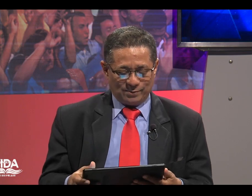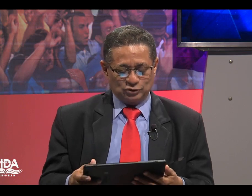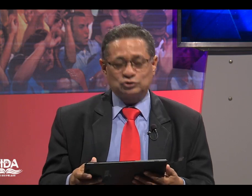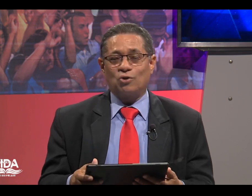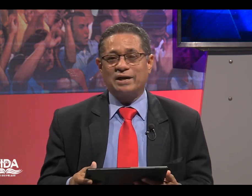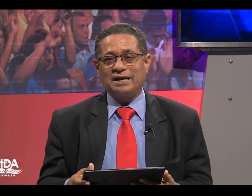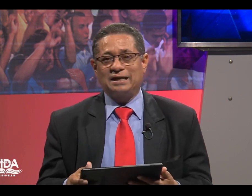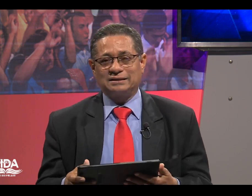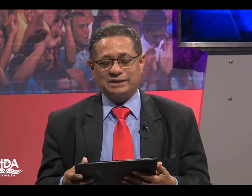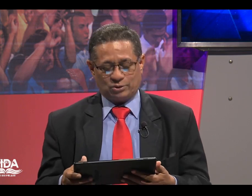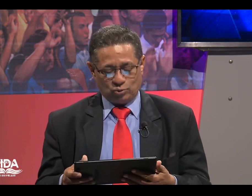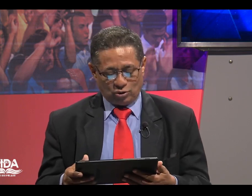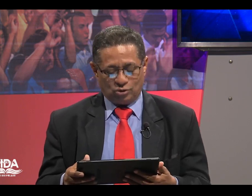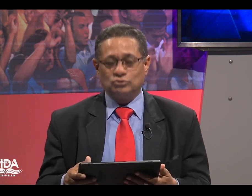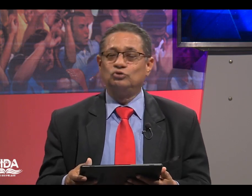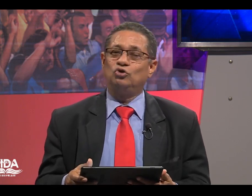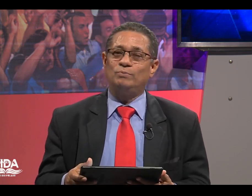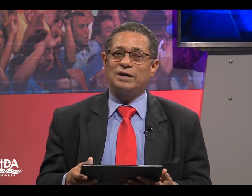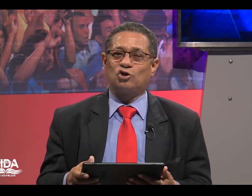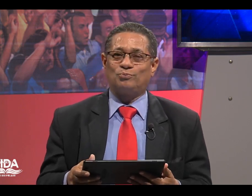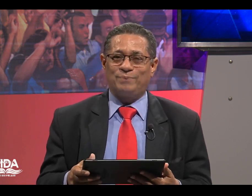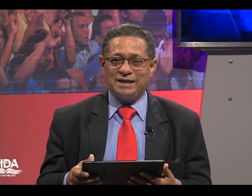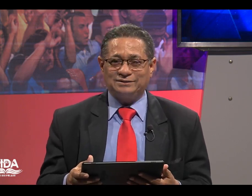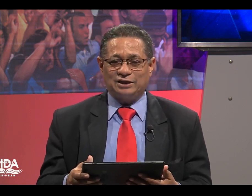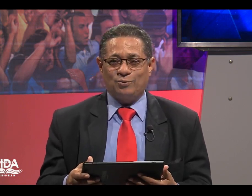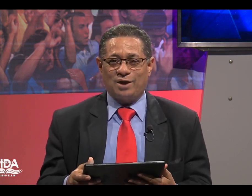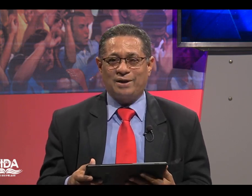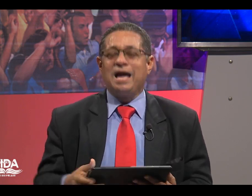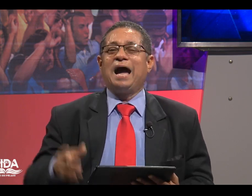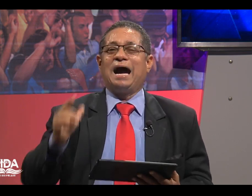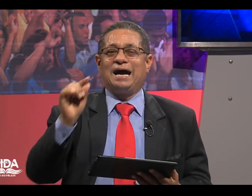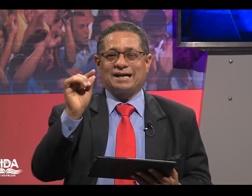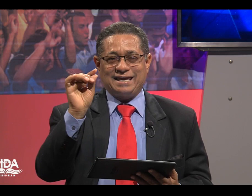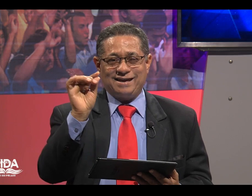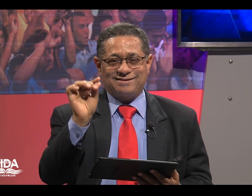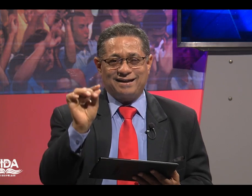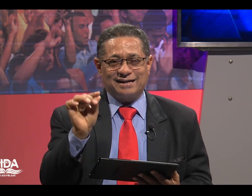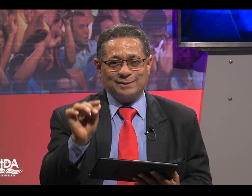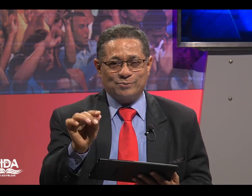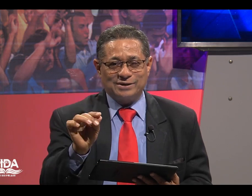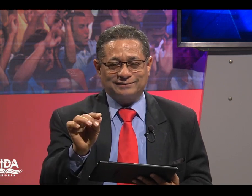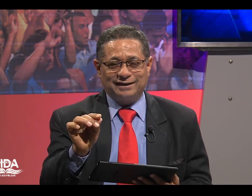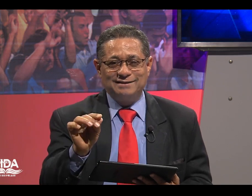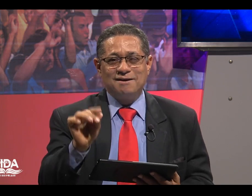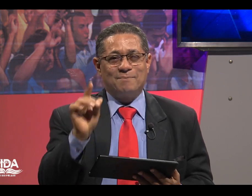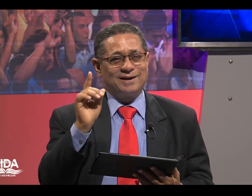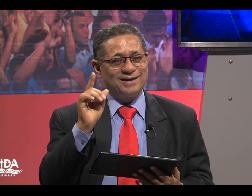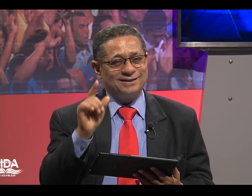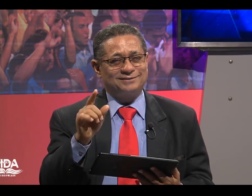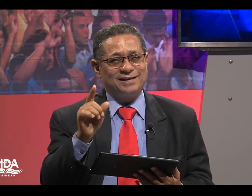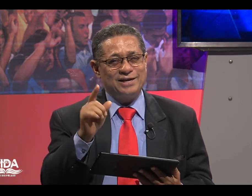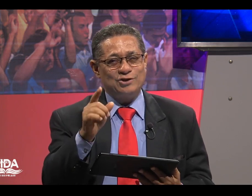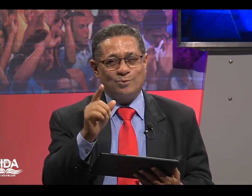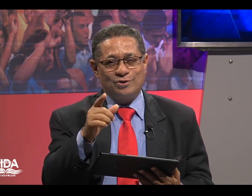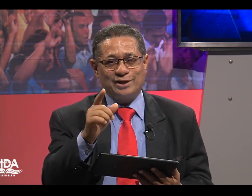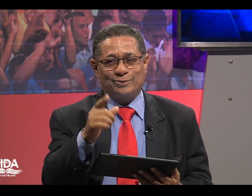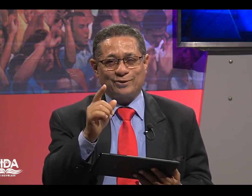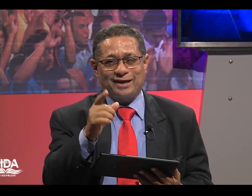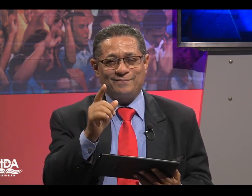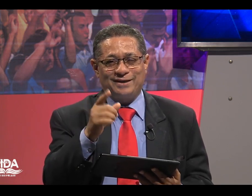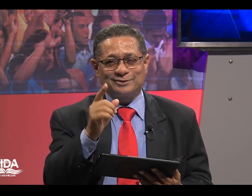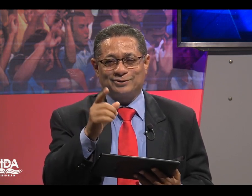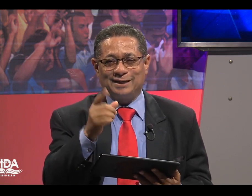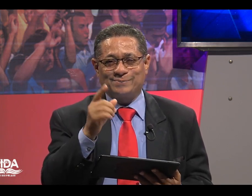Ahora nos vamos con el artículo número 29 aquí está la respuesta para este niño